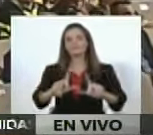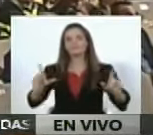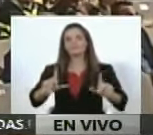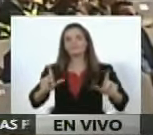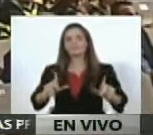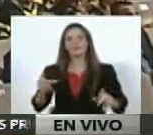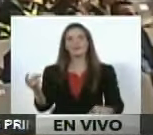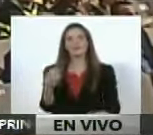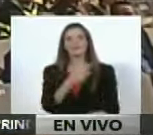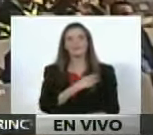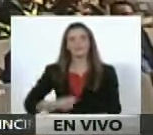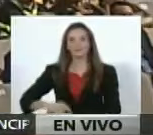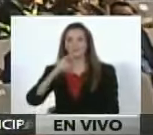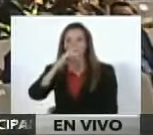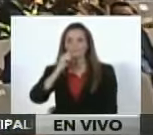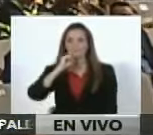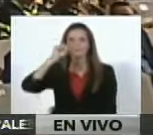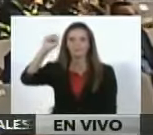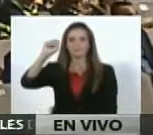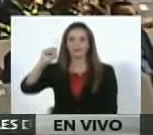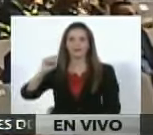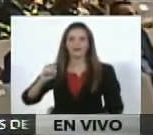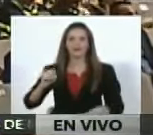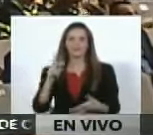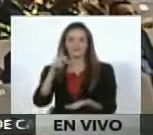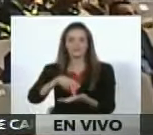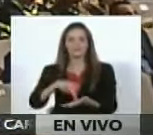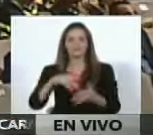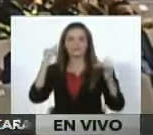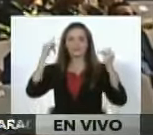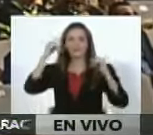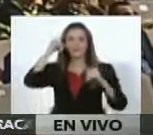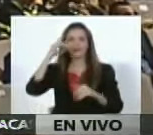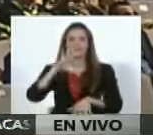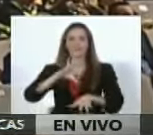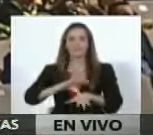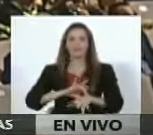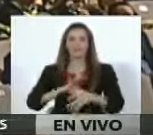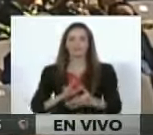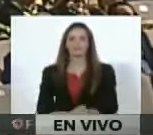mandatario nacional, Nicolás Maduro Moros, hace acto de presencia para celebrar el Día del Médico.